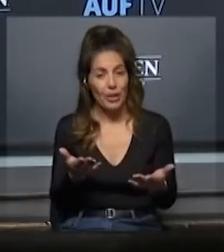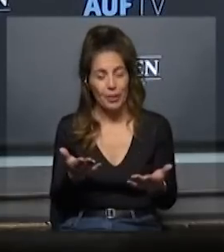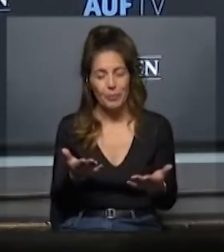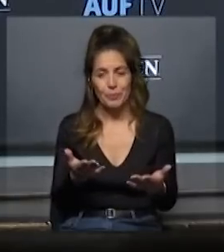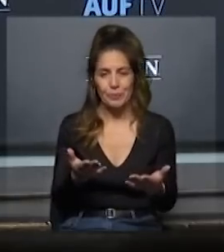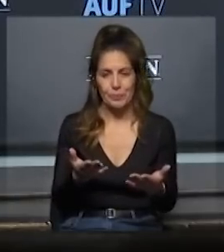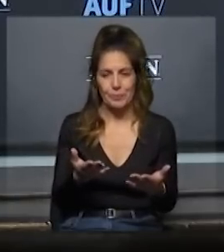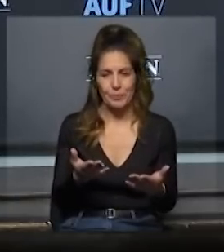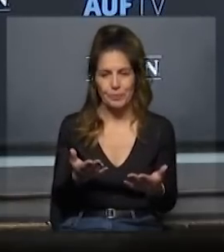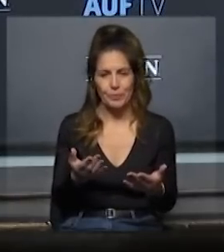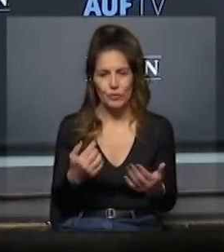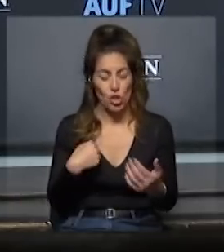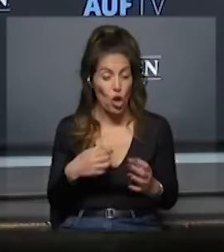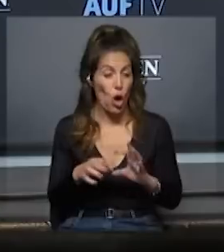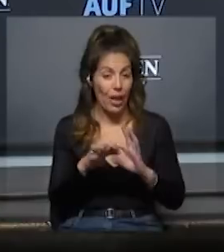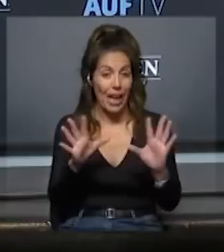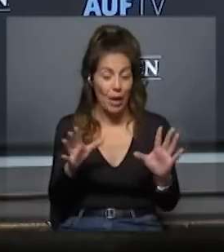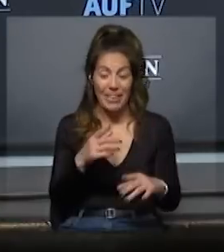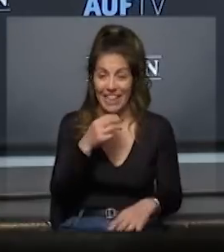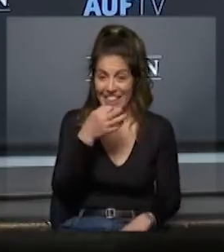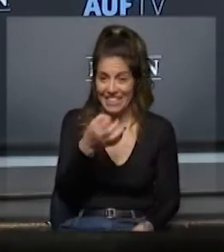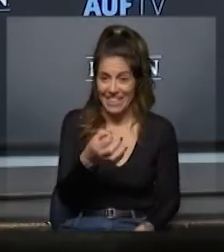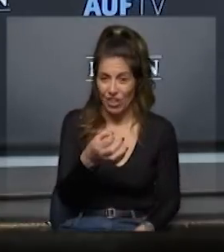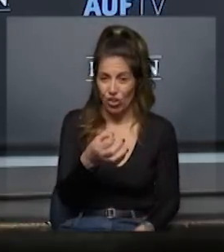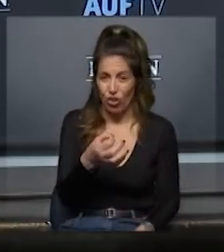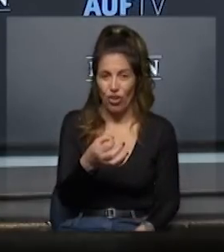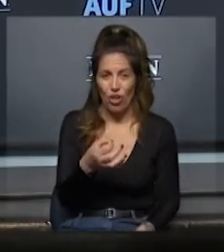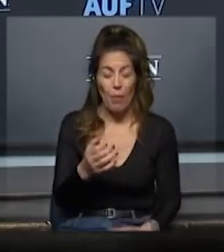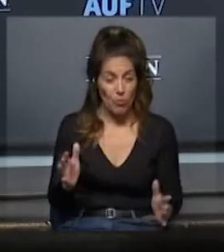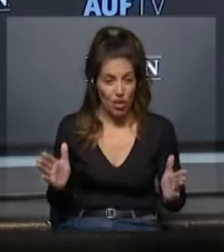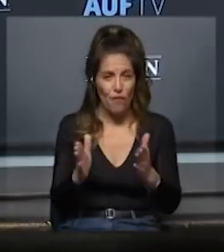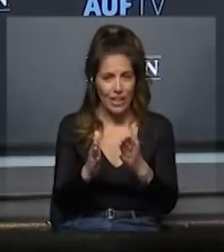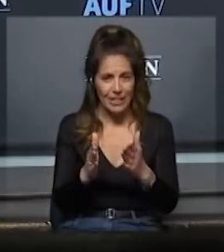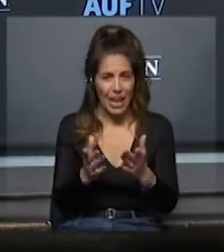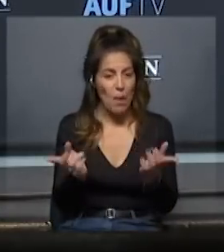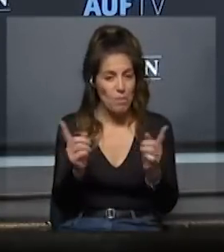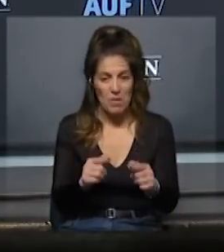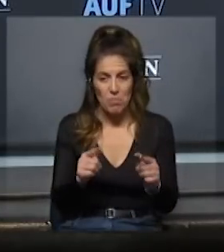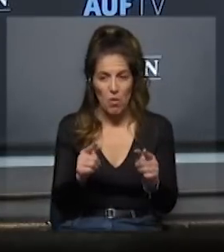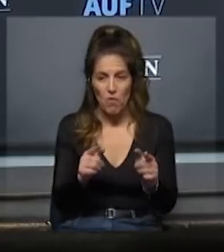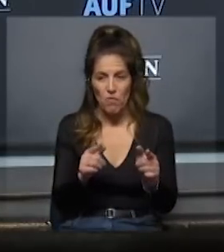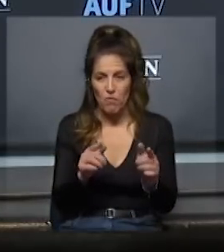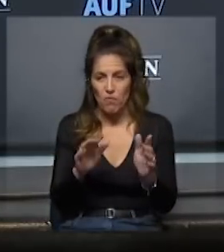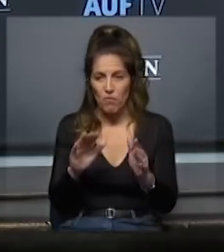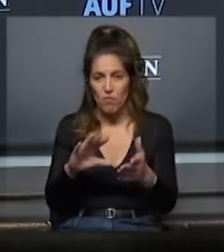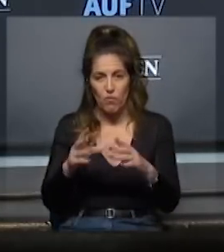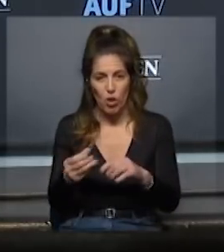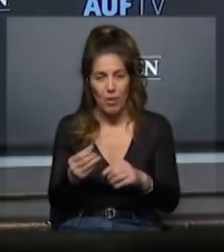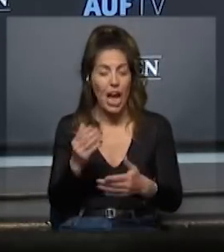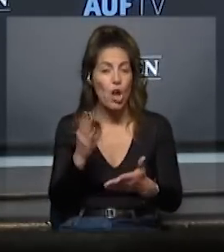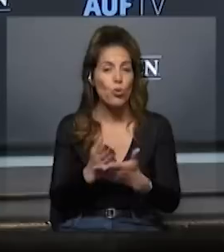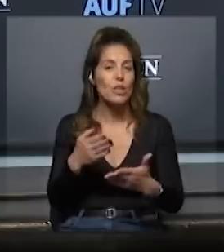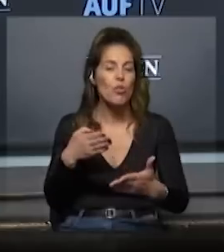eh estoy claramente diciendo que vamos a enfrentar del mismo modo el último